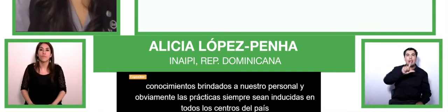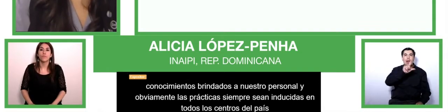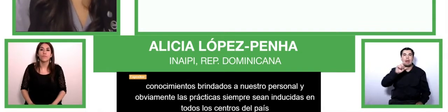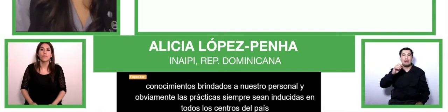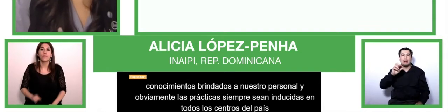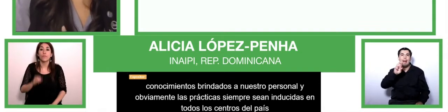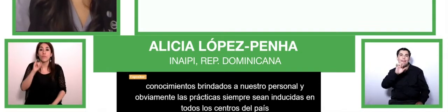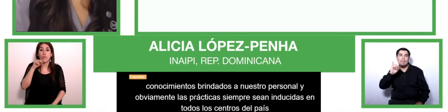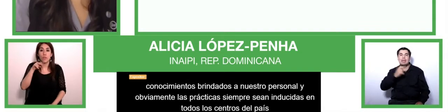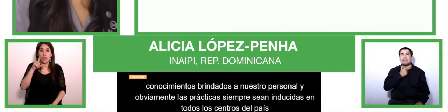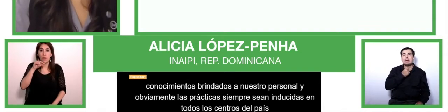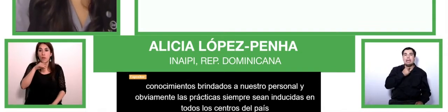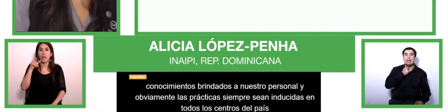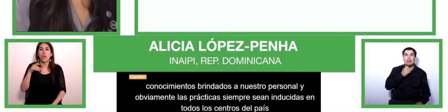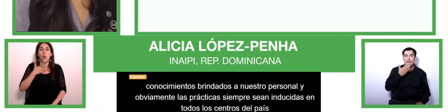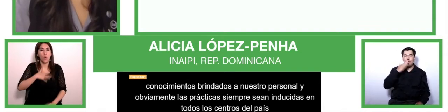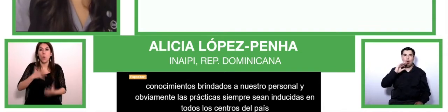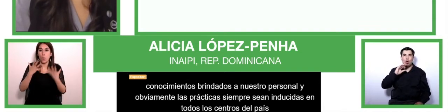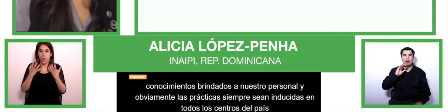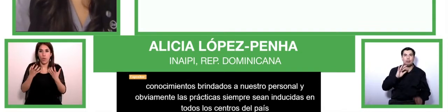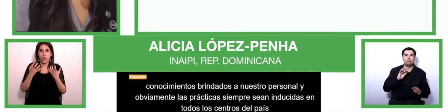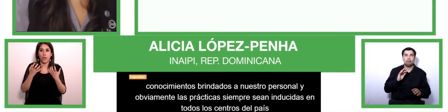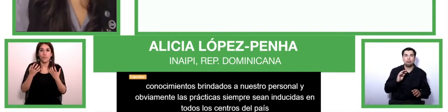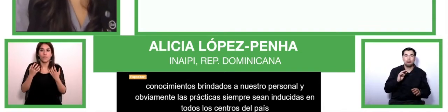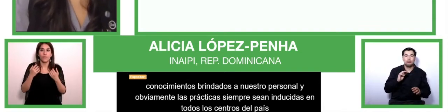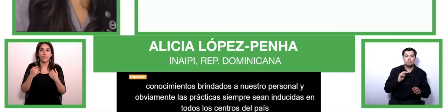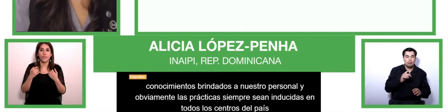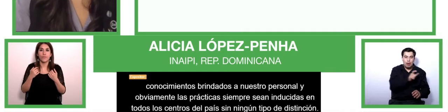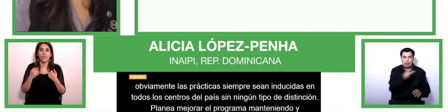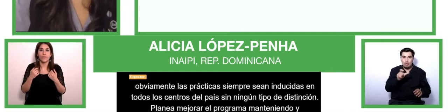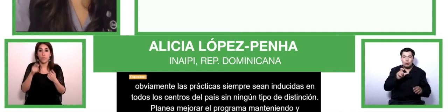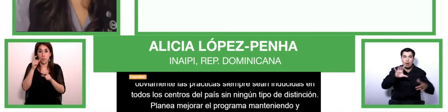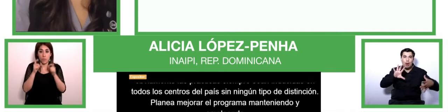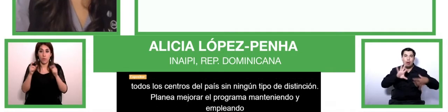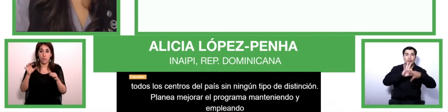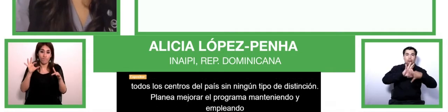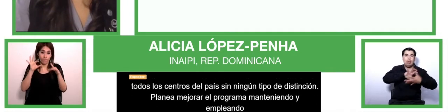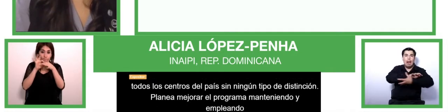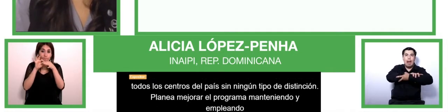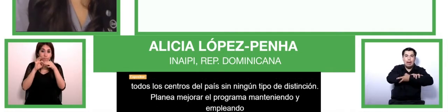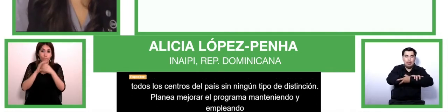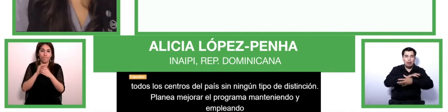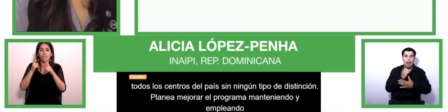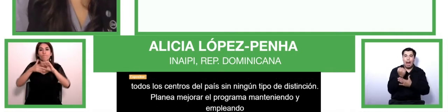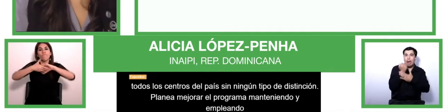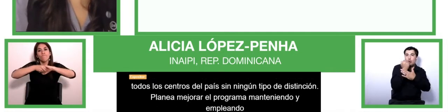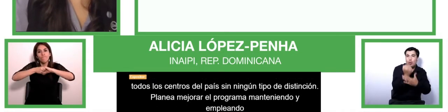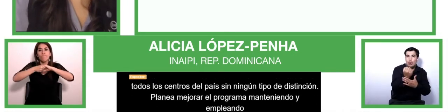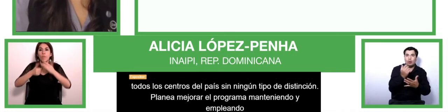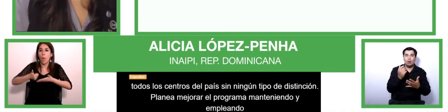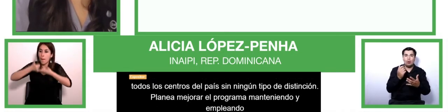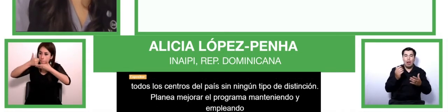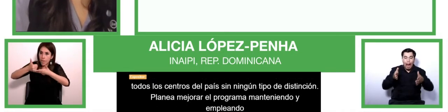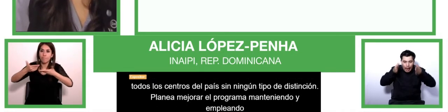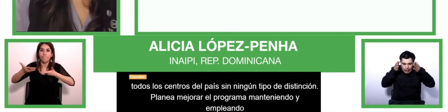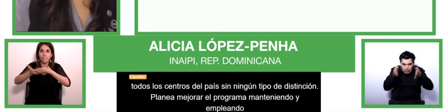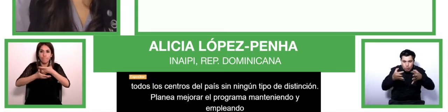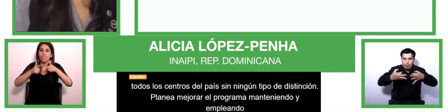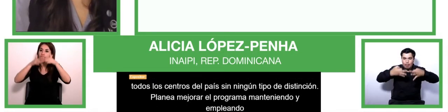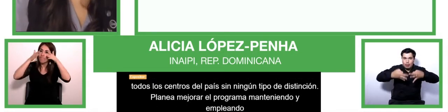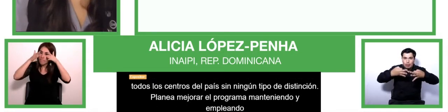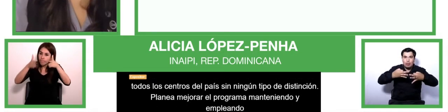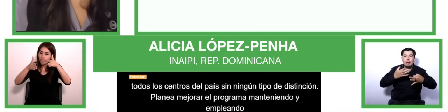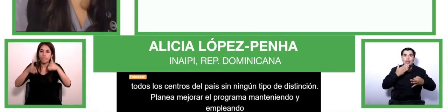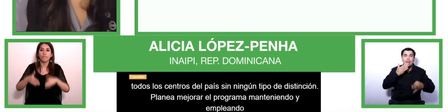programa manteniendo y ampliando los acuerdos con instituciones aliadas que pueden ayudarnos a brindar una atención especializada